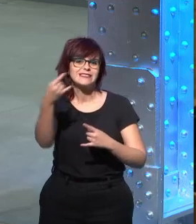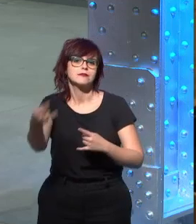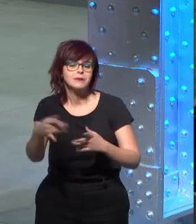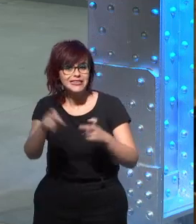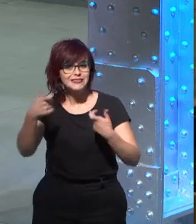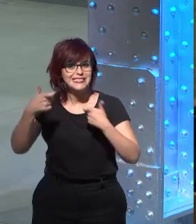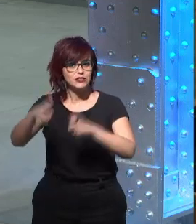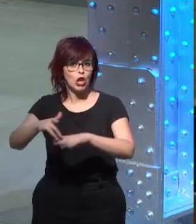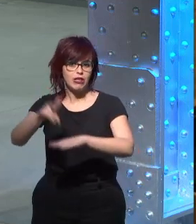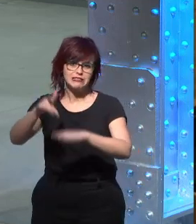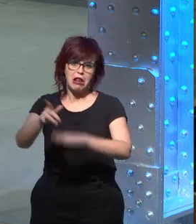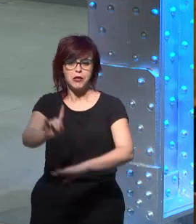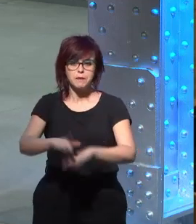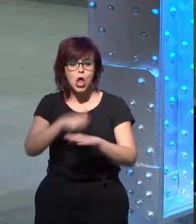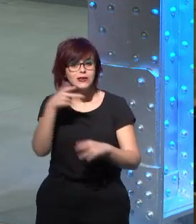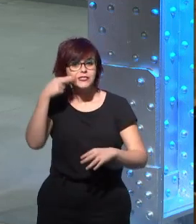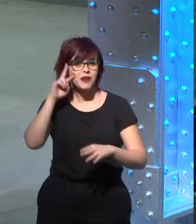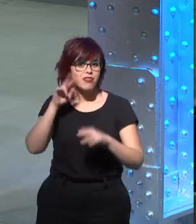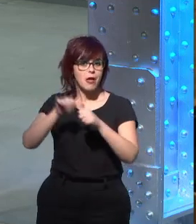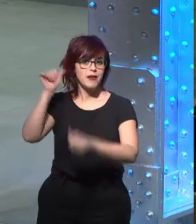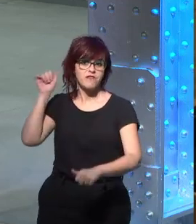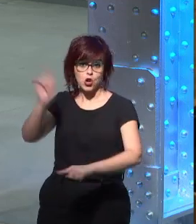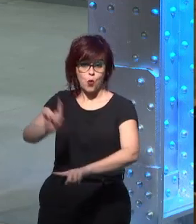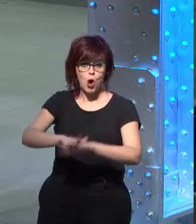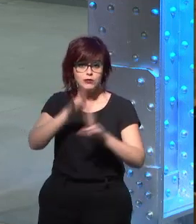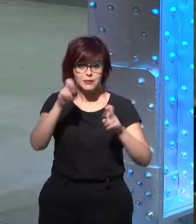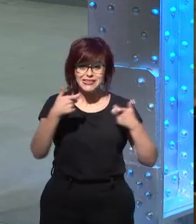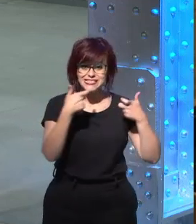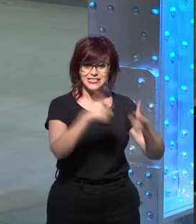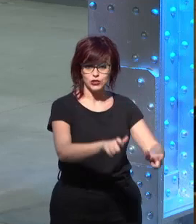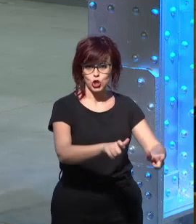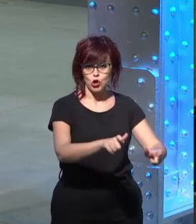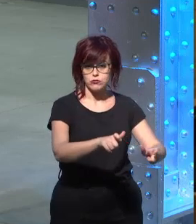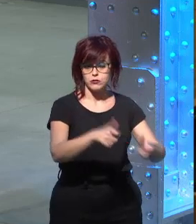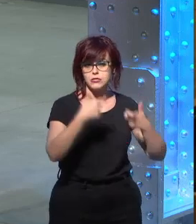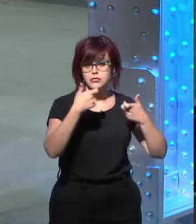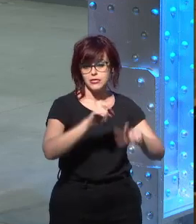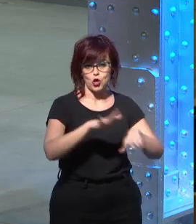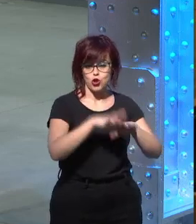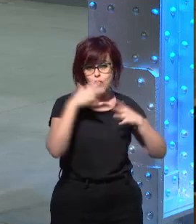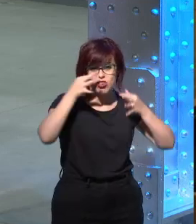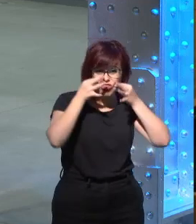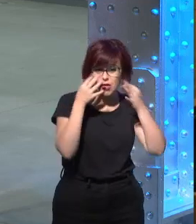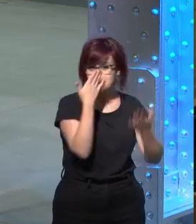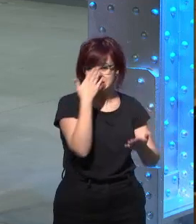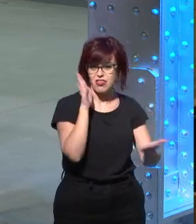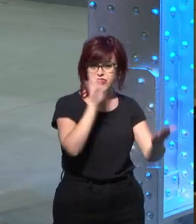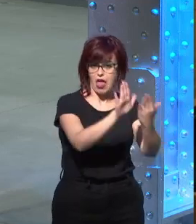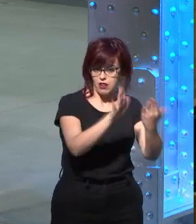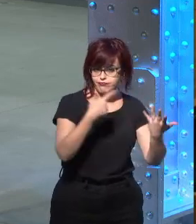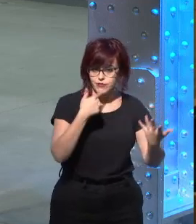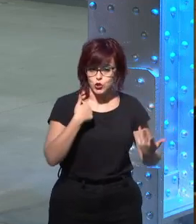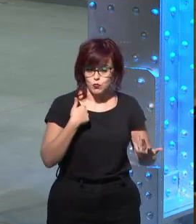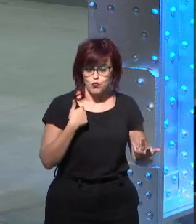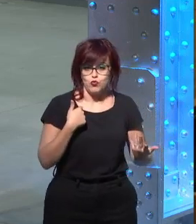pues porque tenía que tener una experiencia previa que no tenía, venía del sector, bueno, venía de offline y no tenía, yo no me